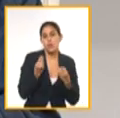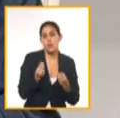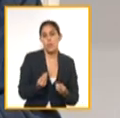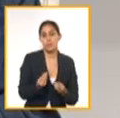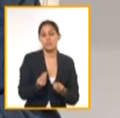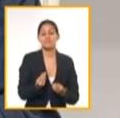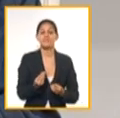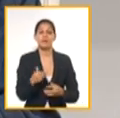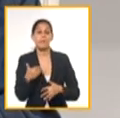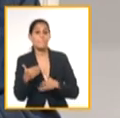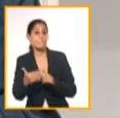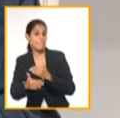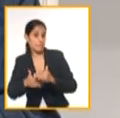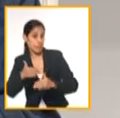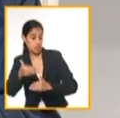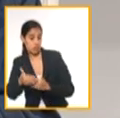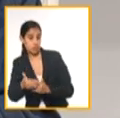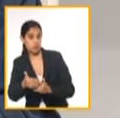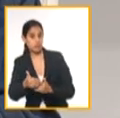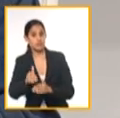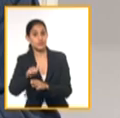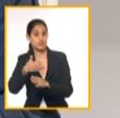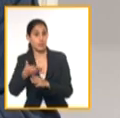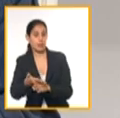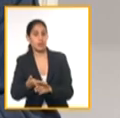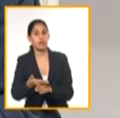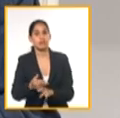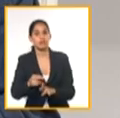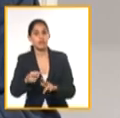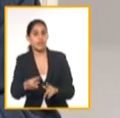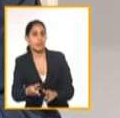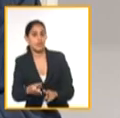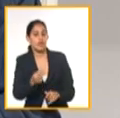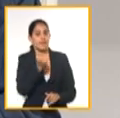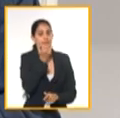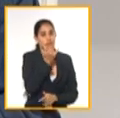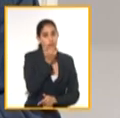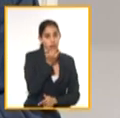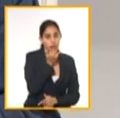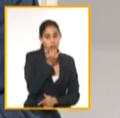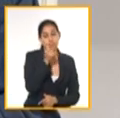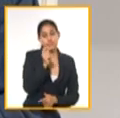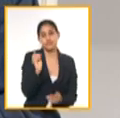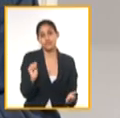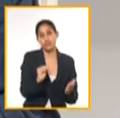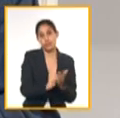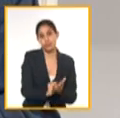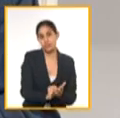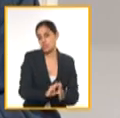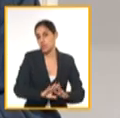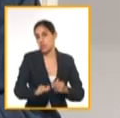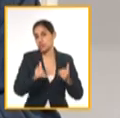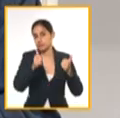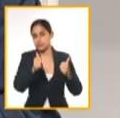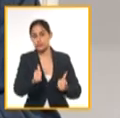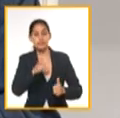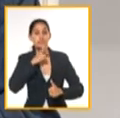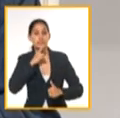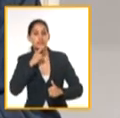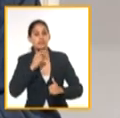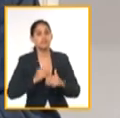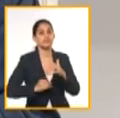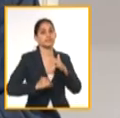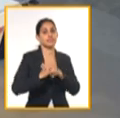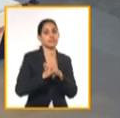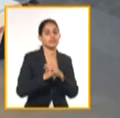un proceso automático que había fallado. Y bueno, ya se recuperó el proceso automático, tenemos capacidad